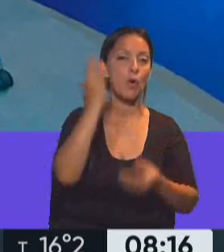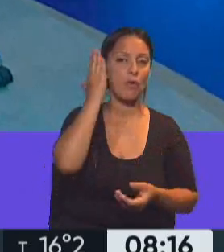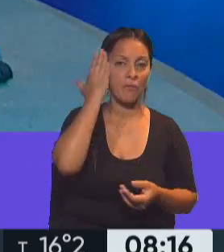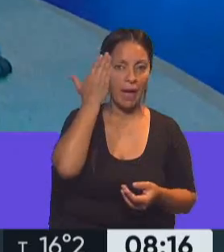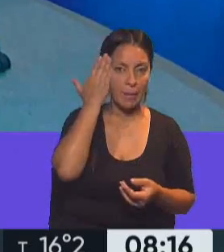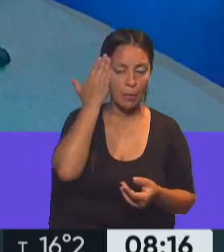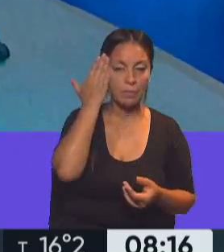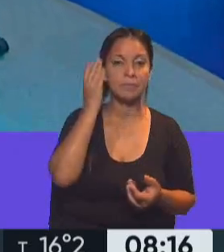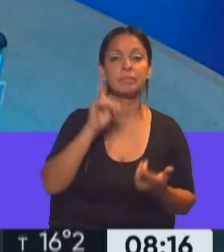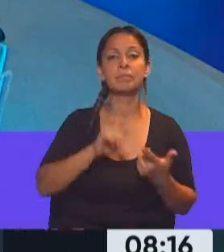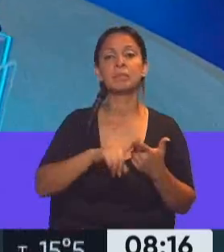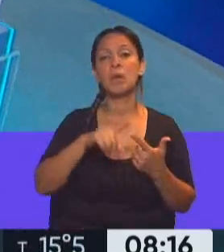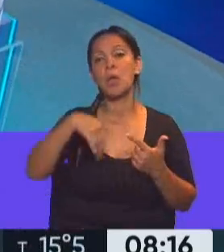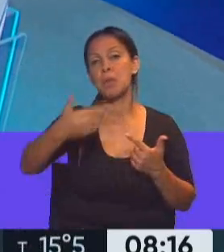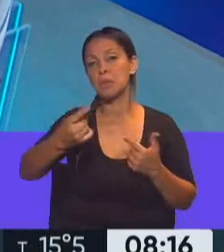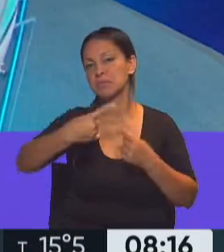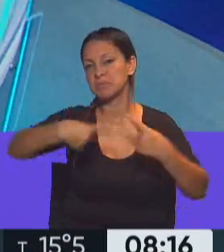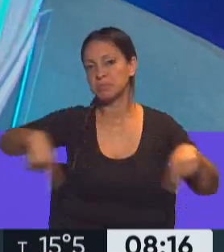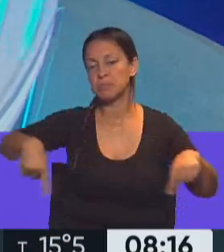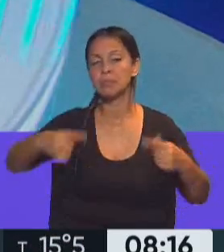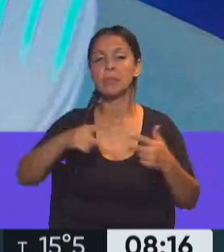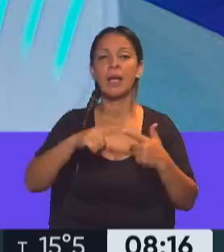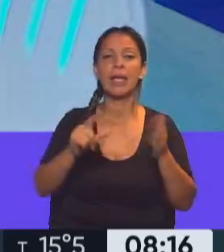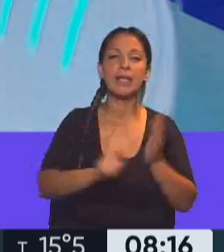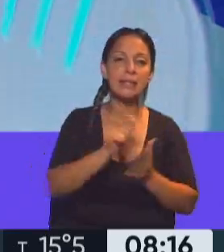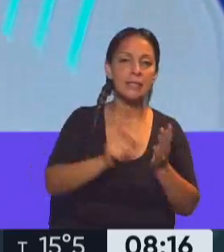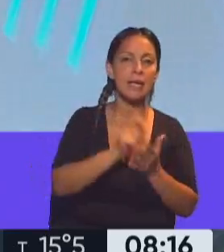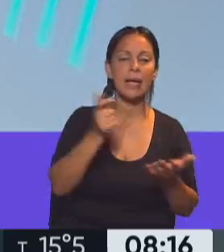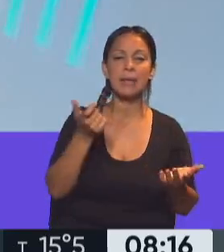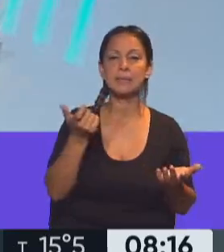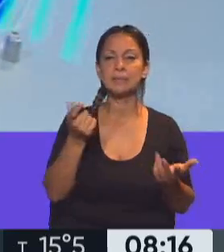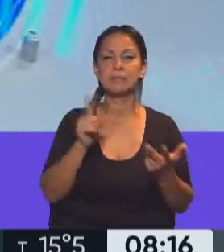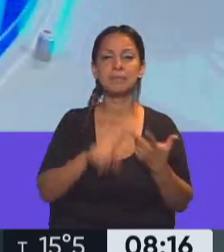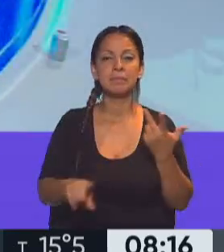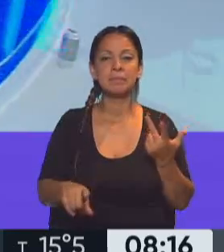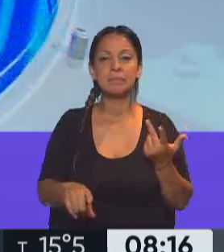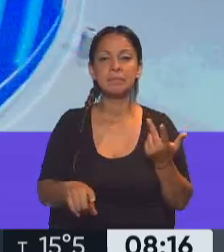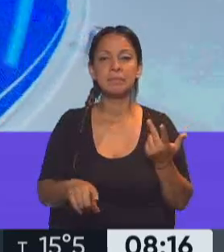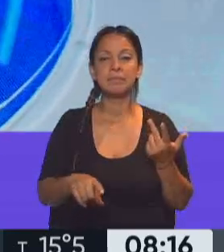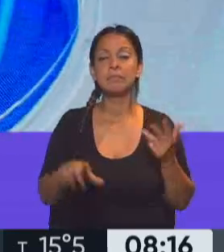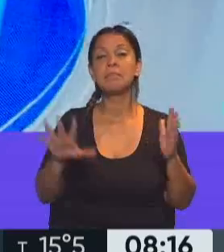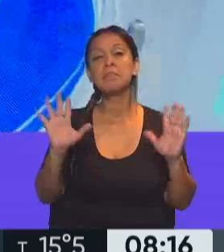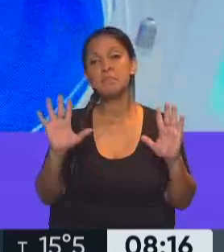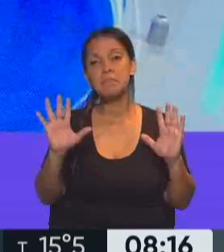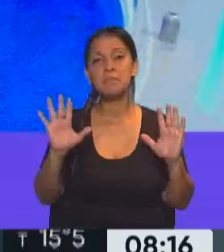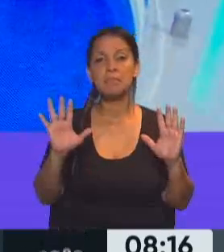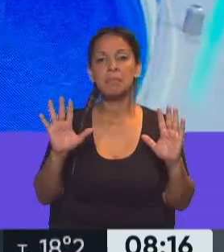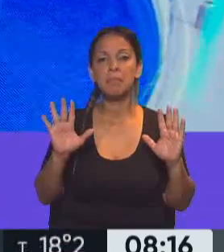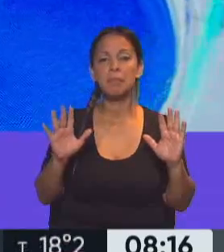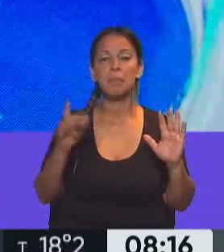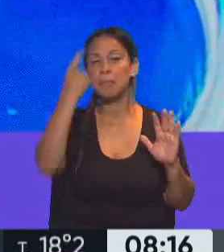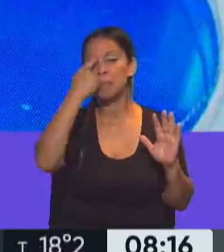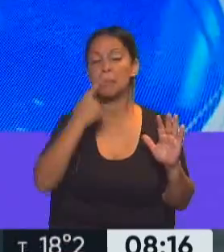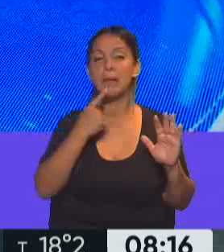trasladó a otras redes sociales, como puede ser Instagram, sí. Luego se trasladó tal vez un perfil trucho en